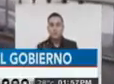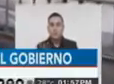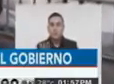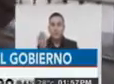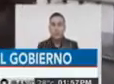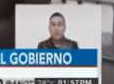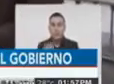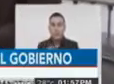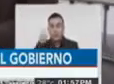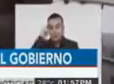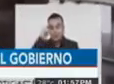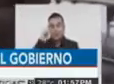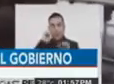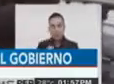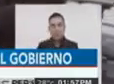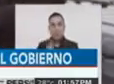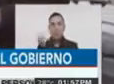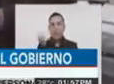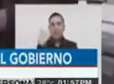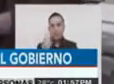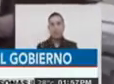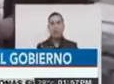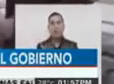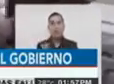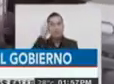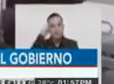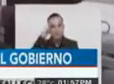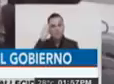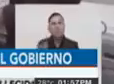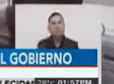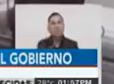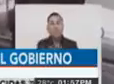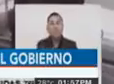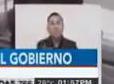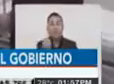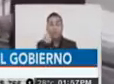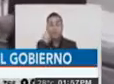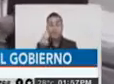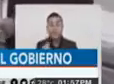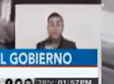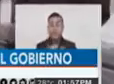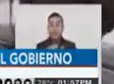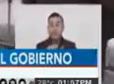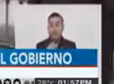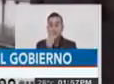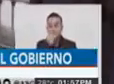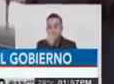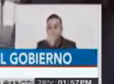cuidados intensivos y 1000 de cuidados intermedios solo en ese hospital.